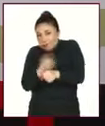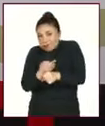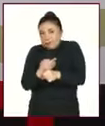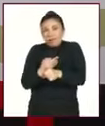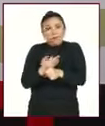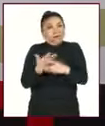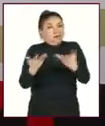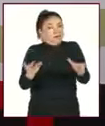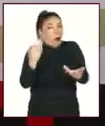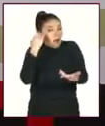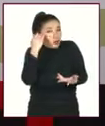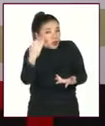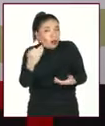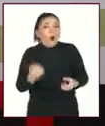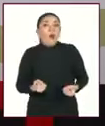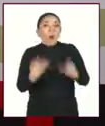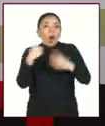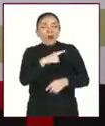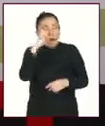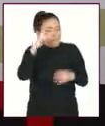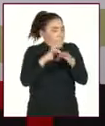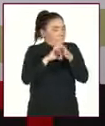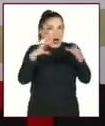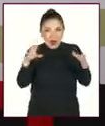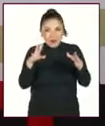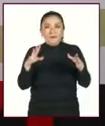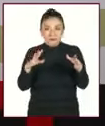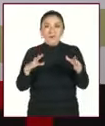qué tanto tiempo duró inconsciente la persona.